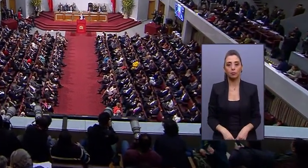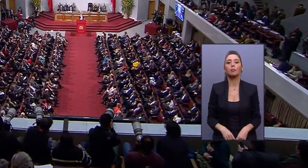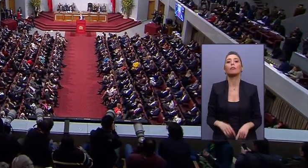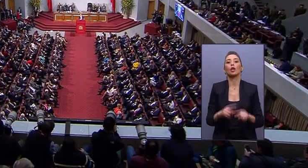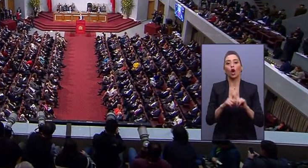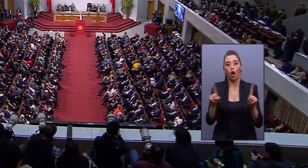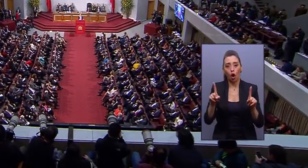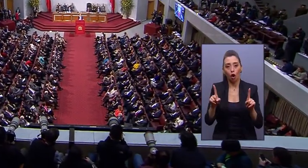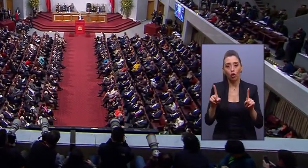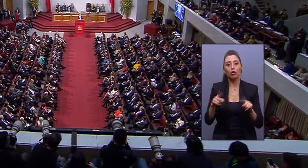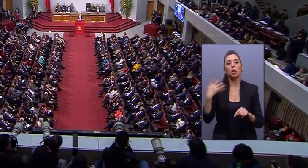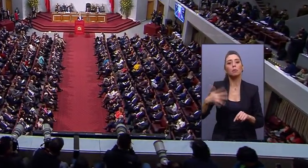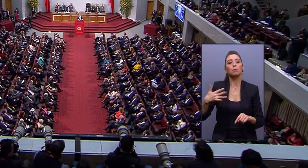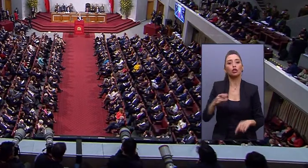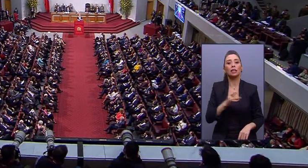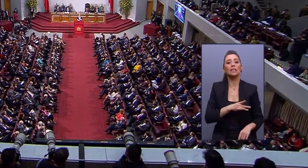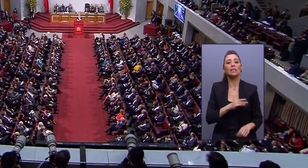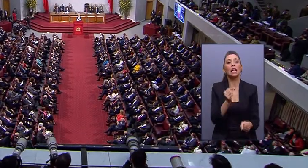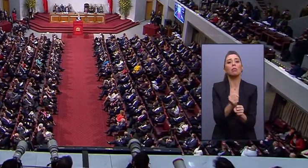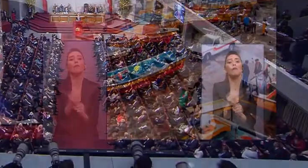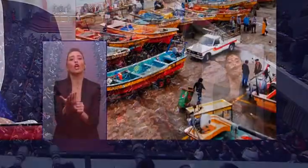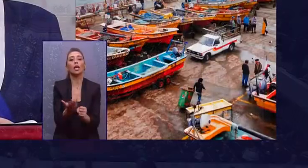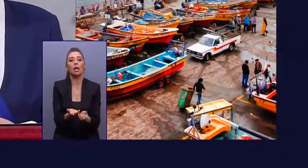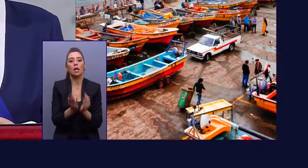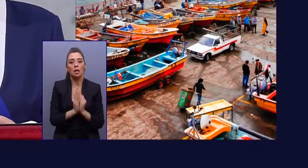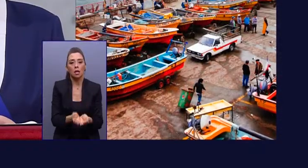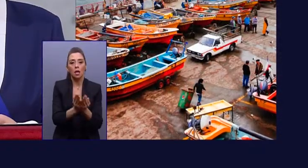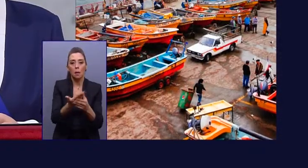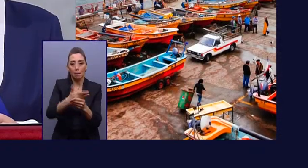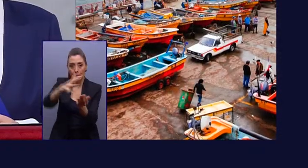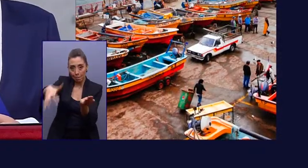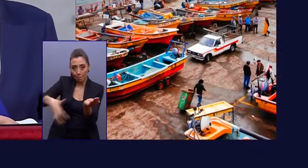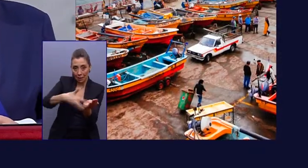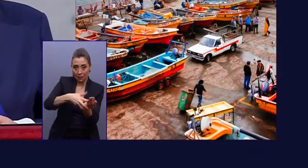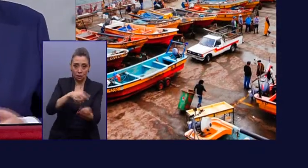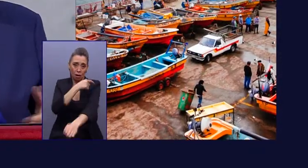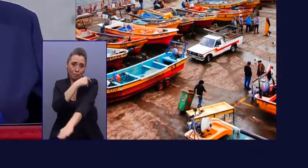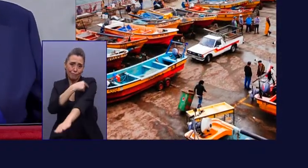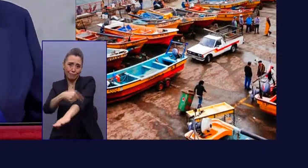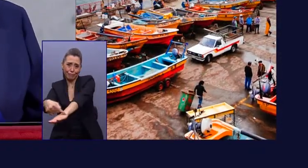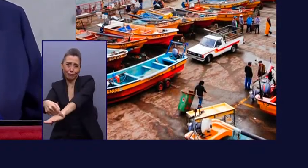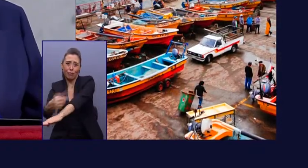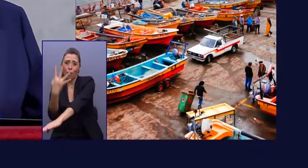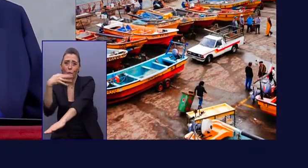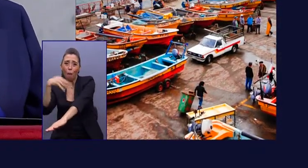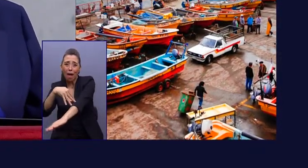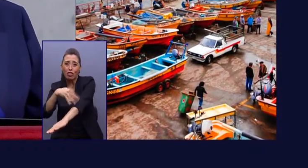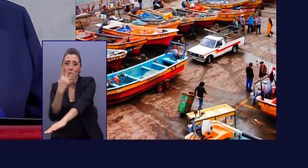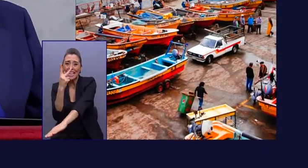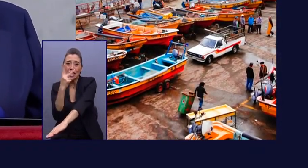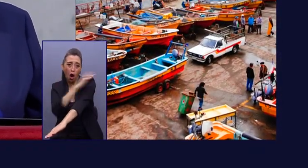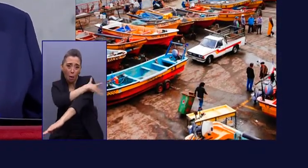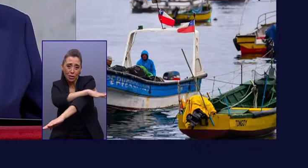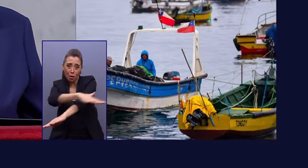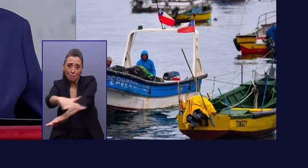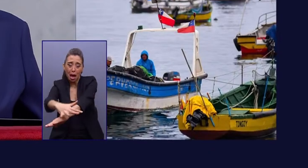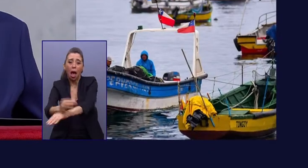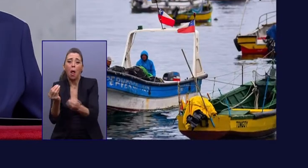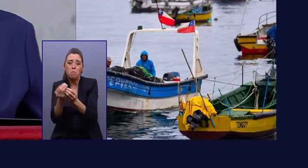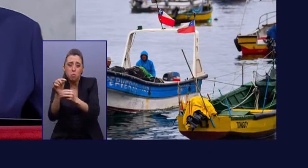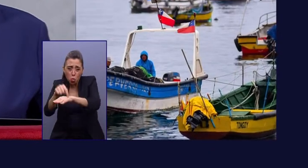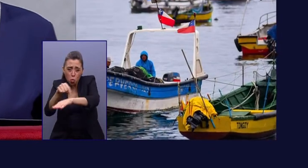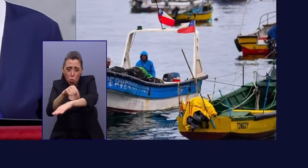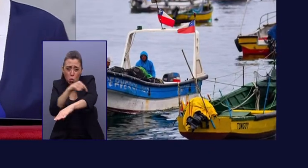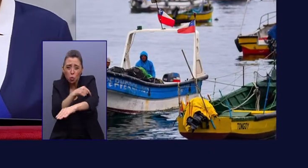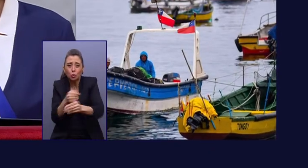Hablemos de otra actividad esencial en Chile, la pesca. Con sus más de 4.000 kilómetros de costa, nuestro país tiene innumerables caletas y